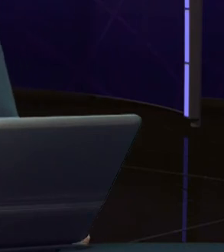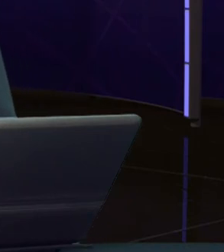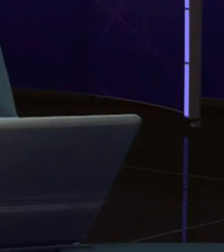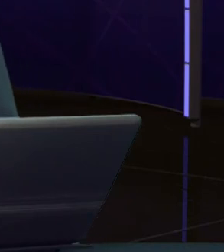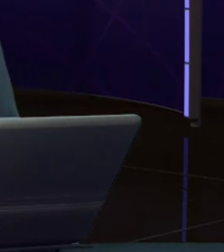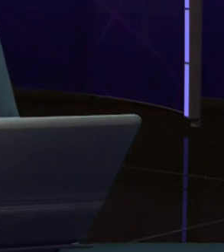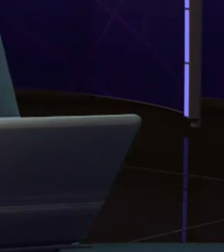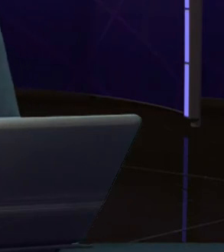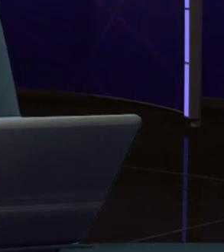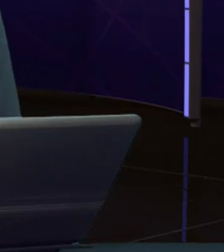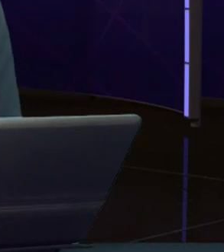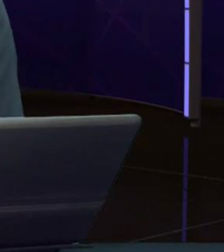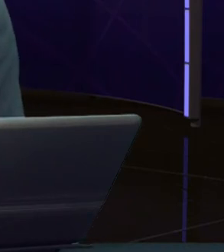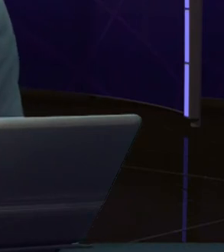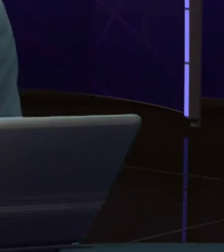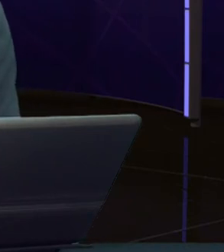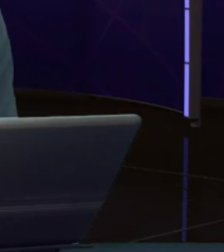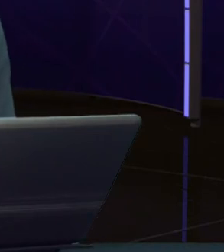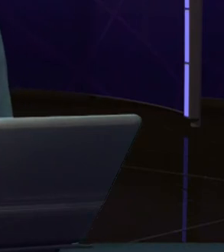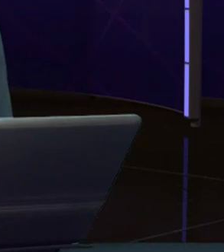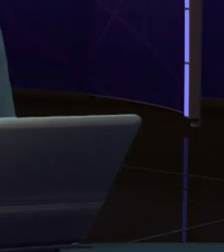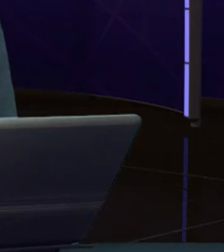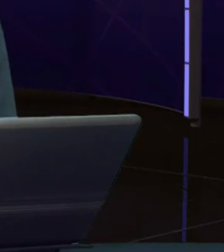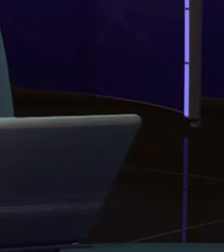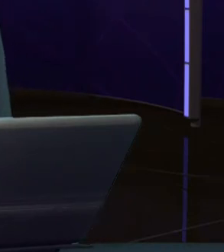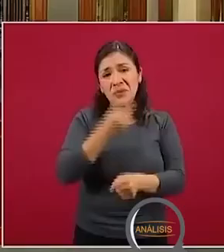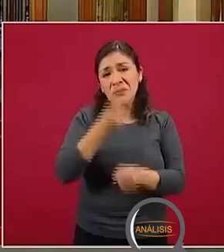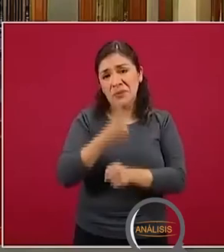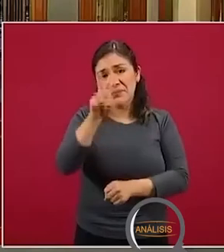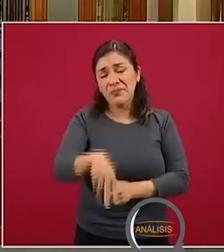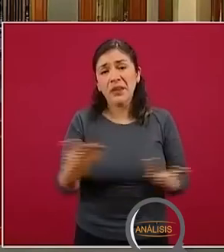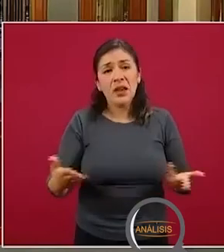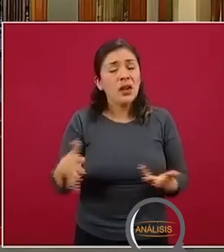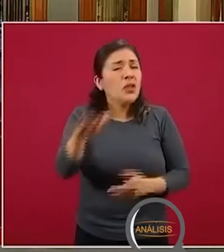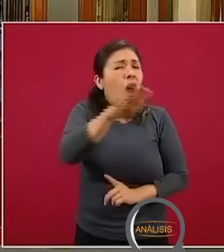diferentes razones. Ve usted lo que se comenta en ese sentido.